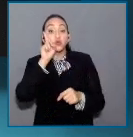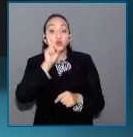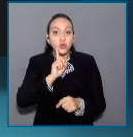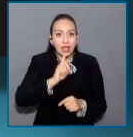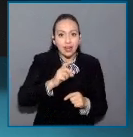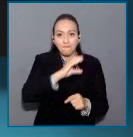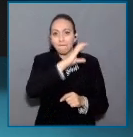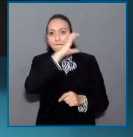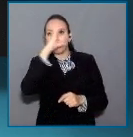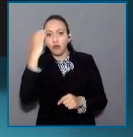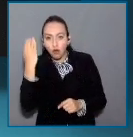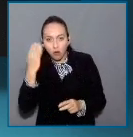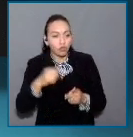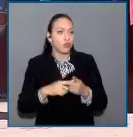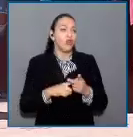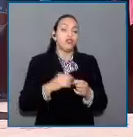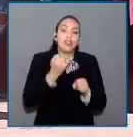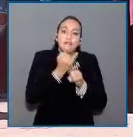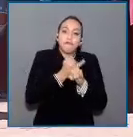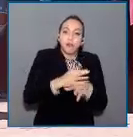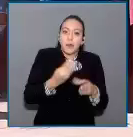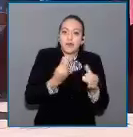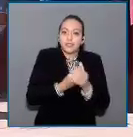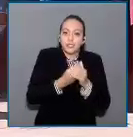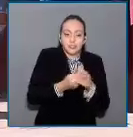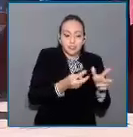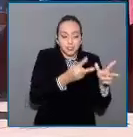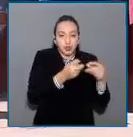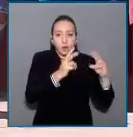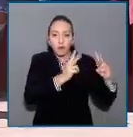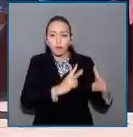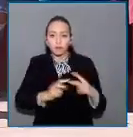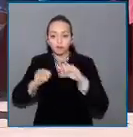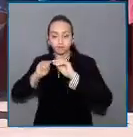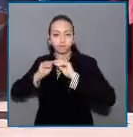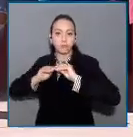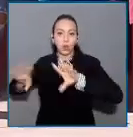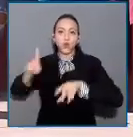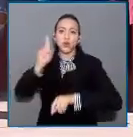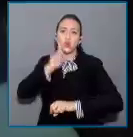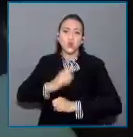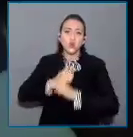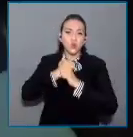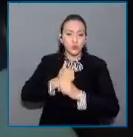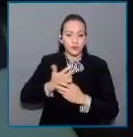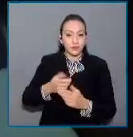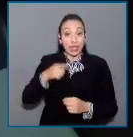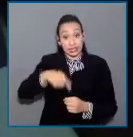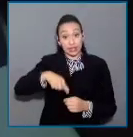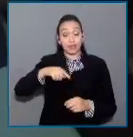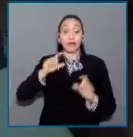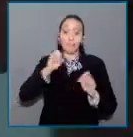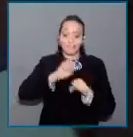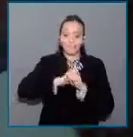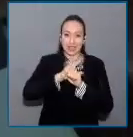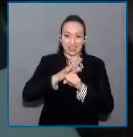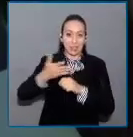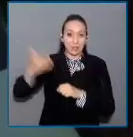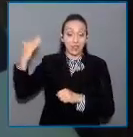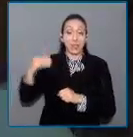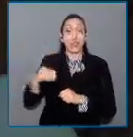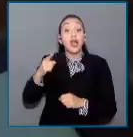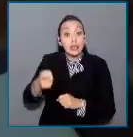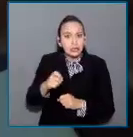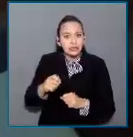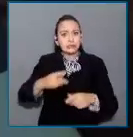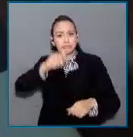de Violencia. Revelaron que debido a la pandemia, la digitalización incrementó 300% y en consecuencia también los